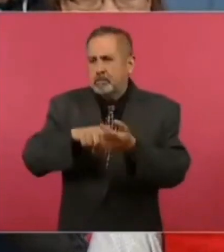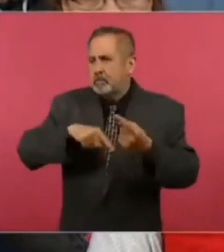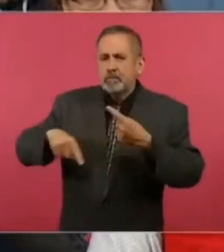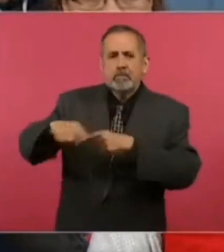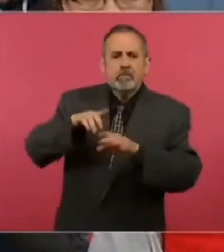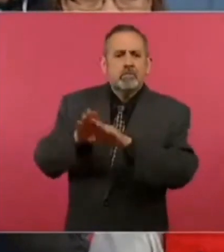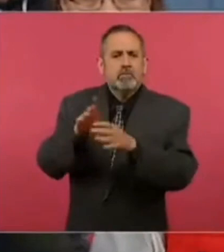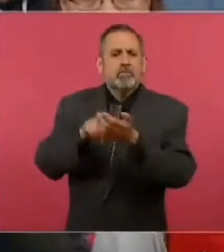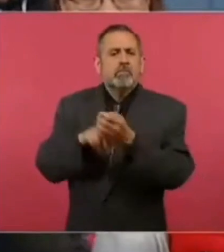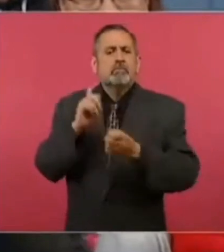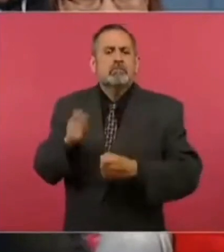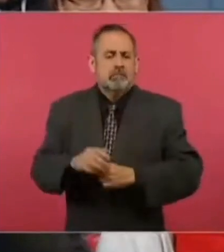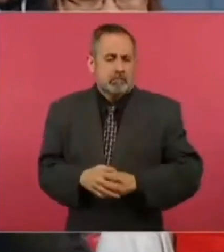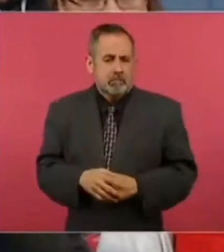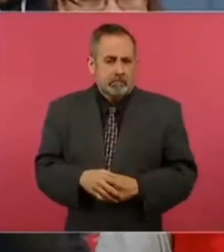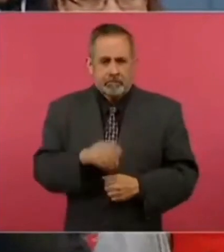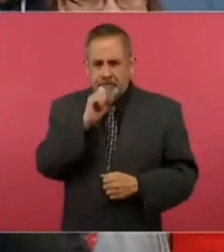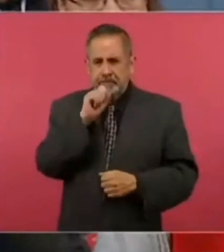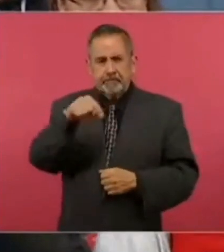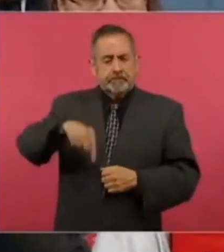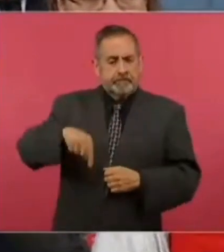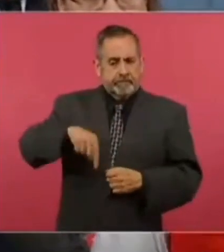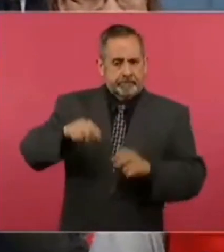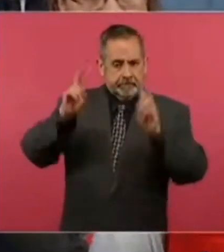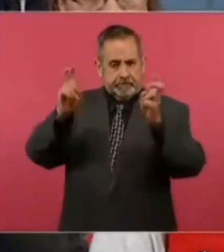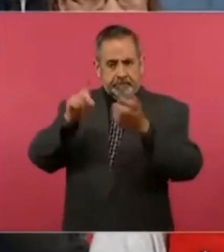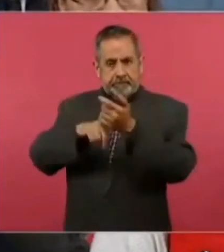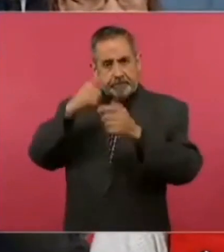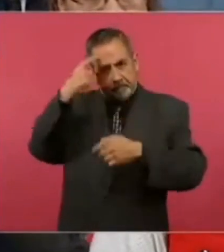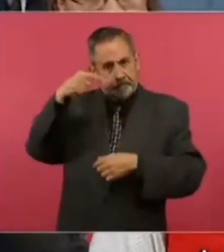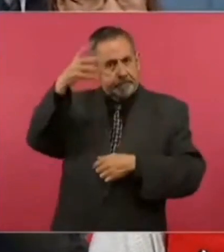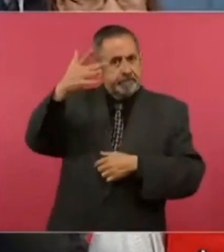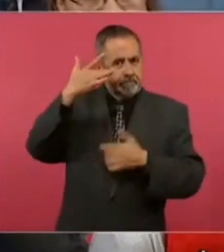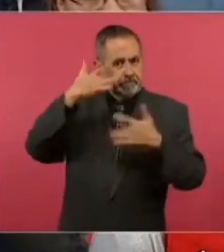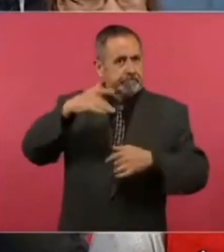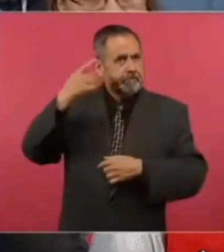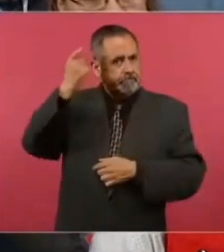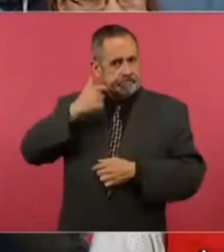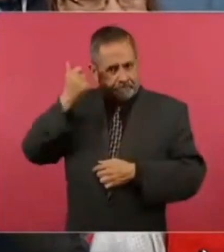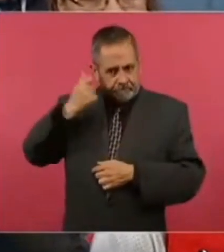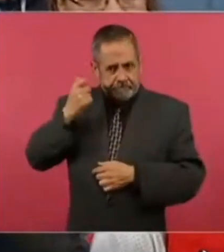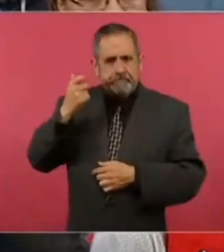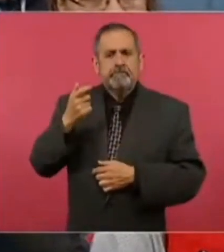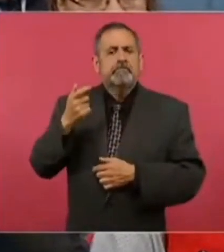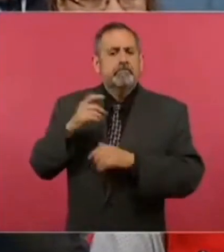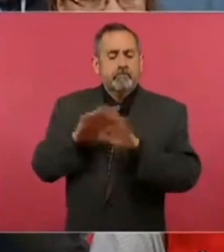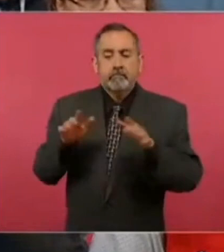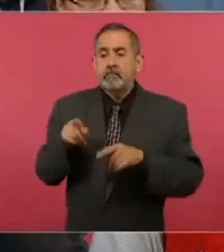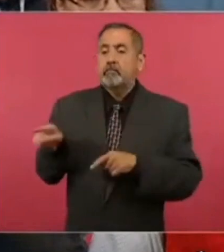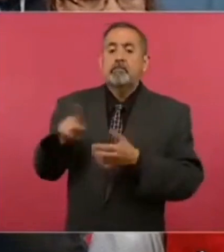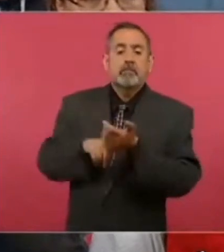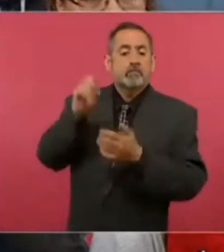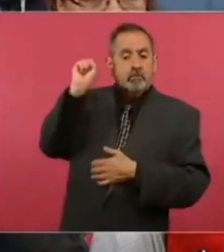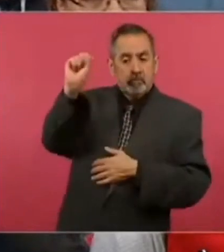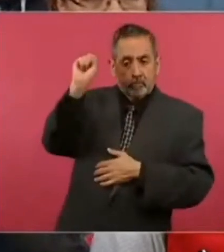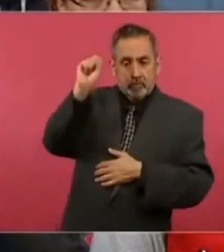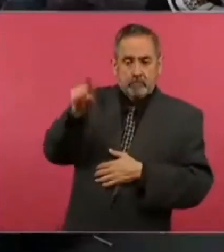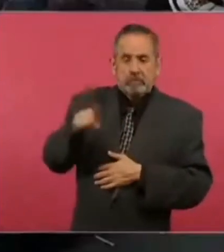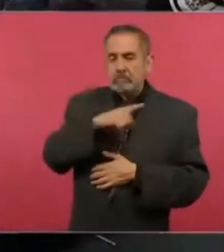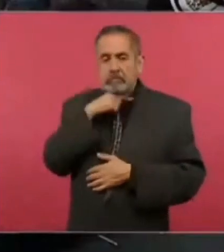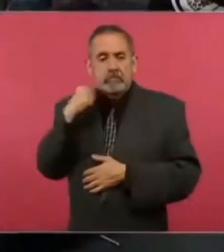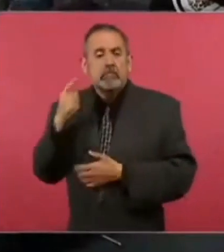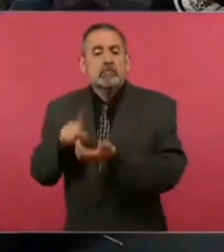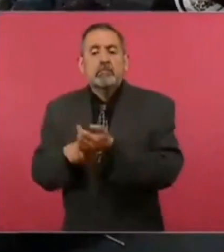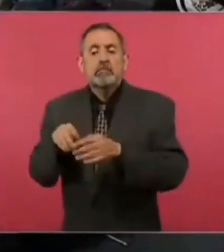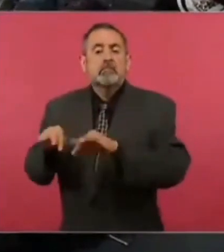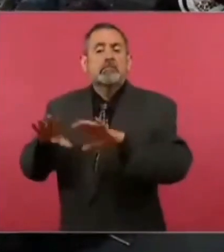esquemas, presidente. Incluso también aquí en el tema de retiro de las pensiones, uno de los sindicatos, por ejemplo, que también fue afectado,